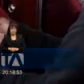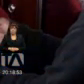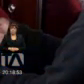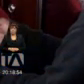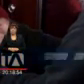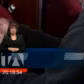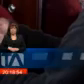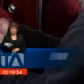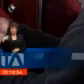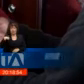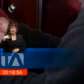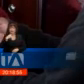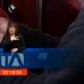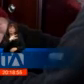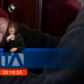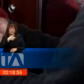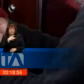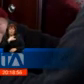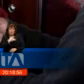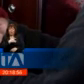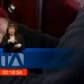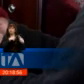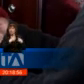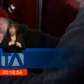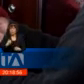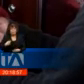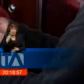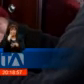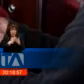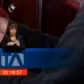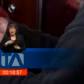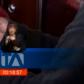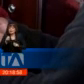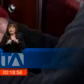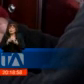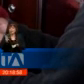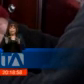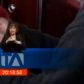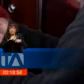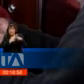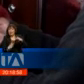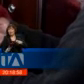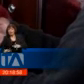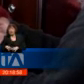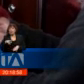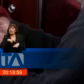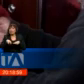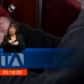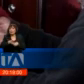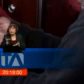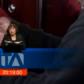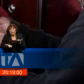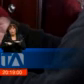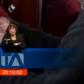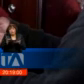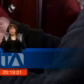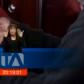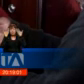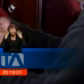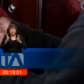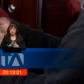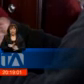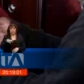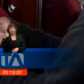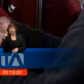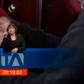tremendo dolor de mi corazón de que mi hijita seguramente se hace algo en el río. Y otros me dicen que hay gentes malas